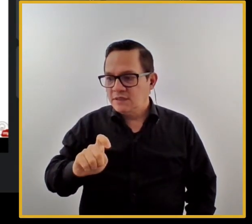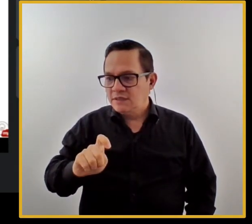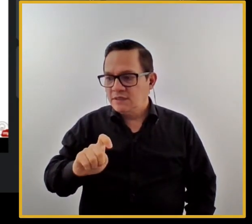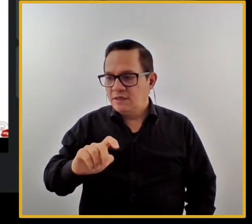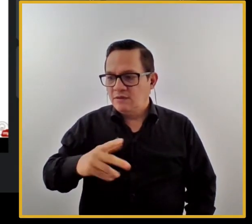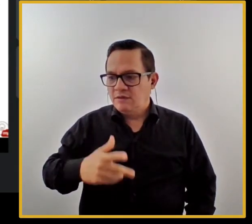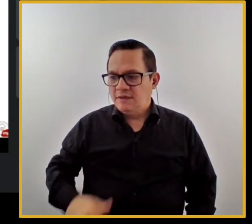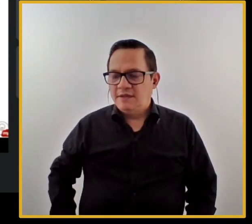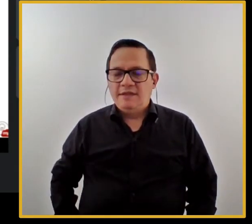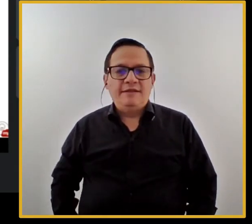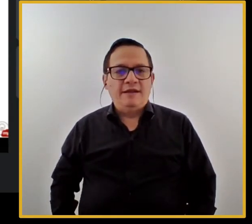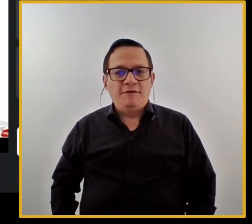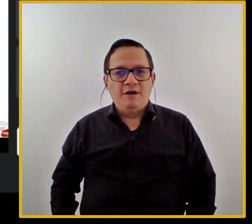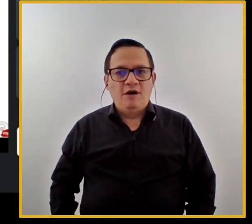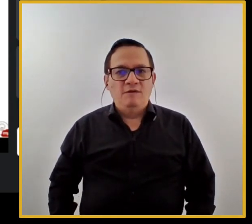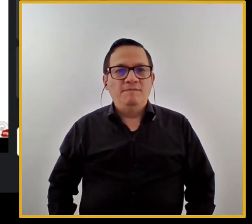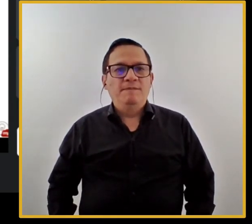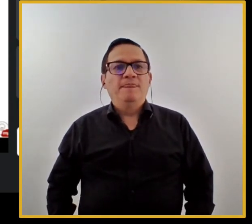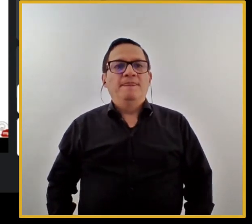Entonces.